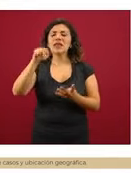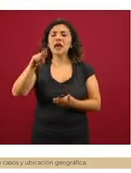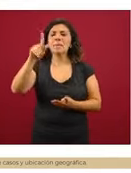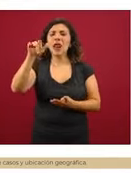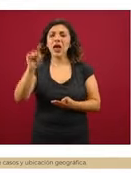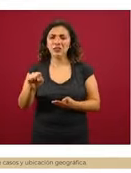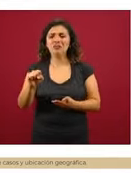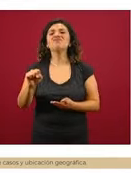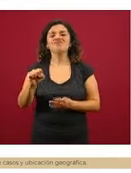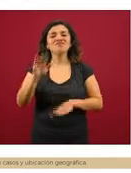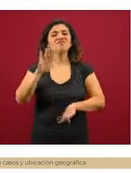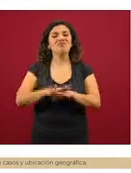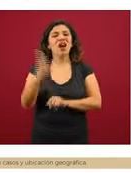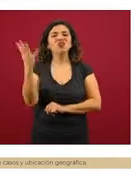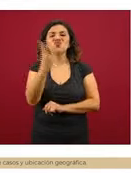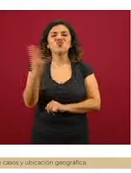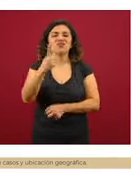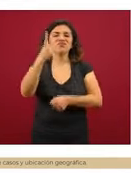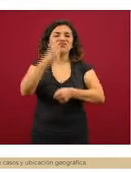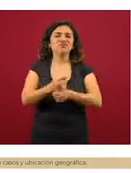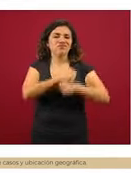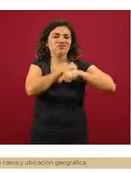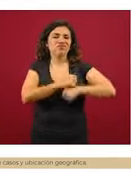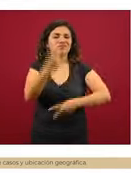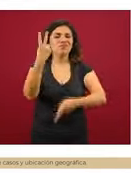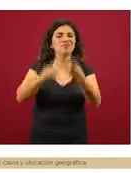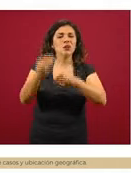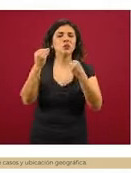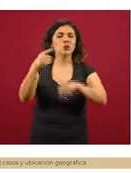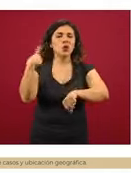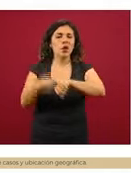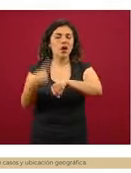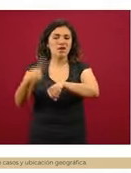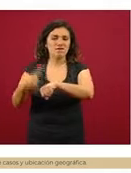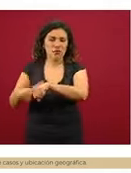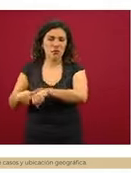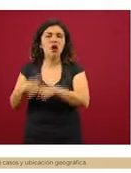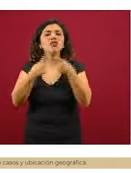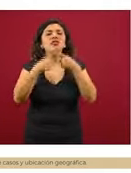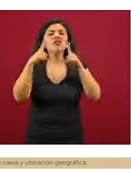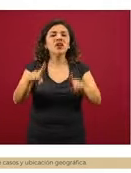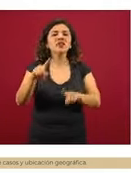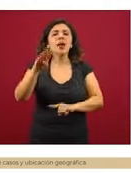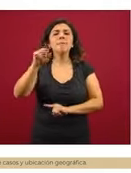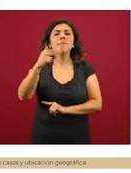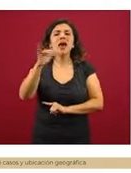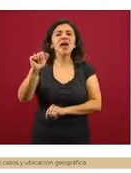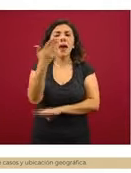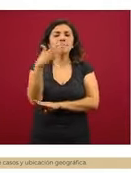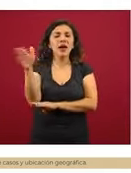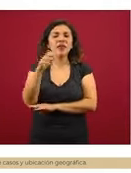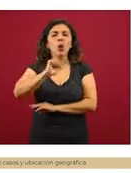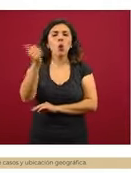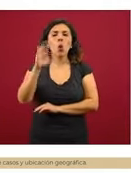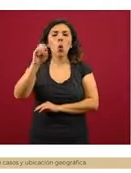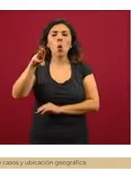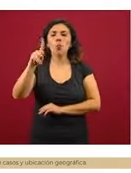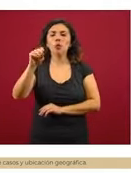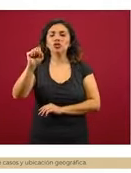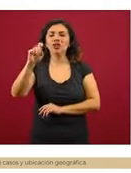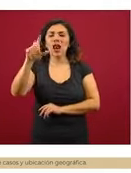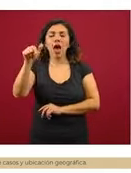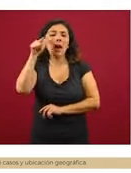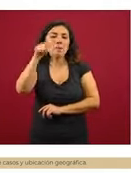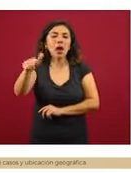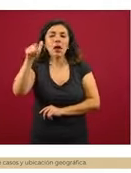con la carga de todo el estado, comportamiento un poco diferente de Bahía de Banderas y Compostela, que además